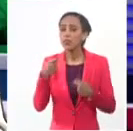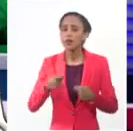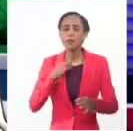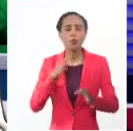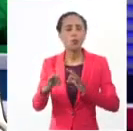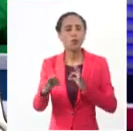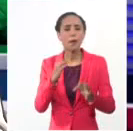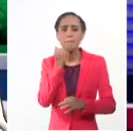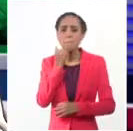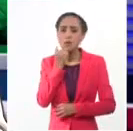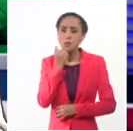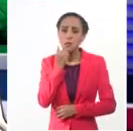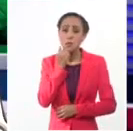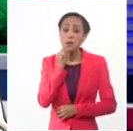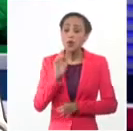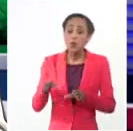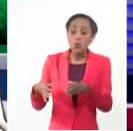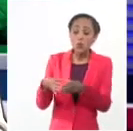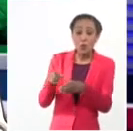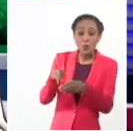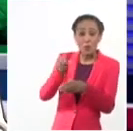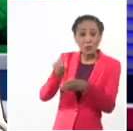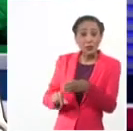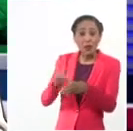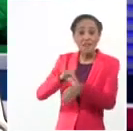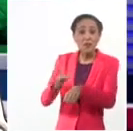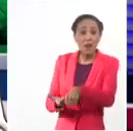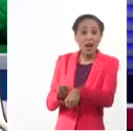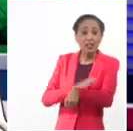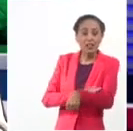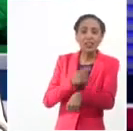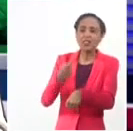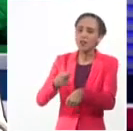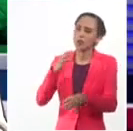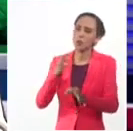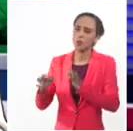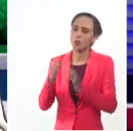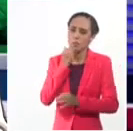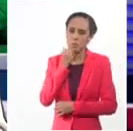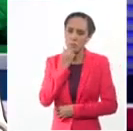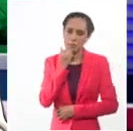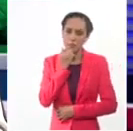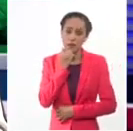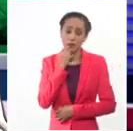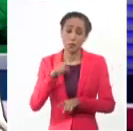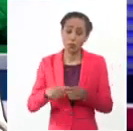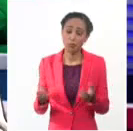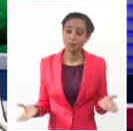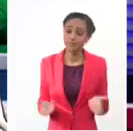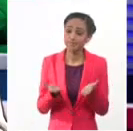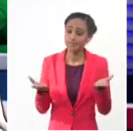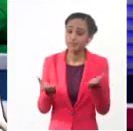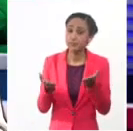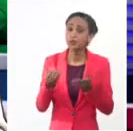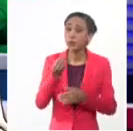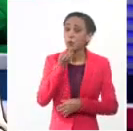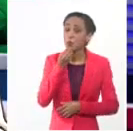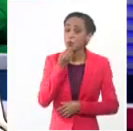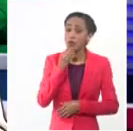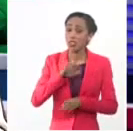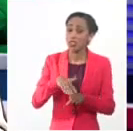más a una parte, a estos grupos de población que indiscutiblemente la evolución tiende a ser